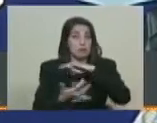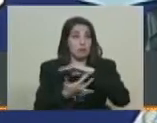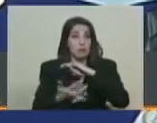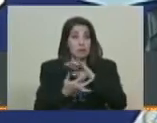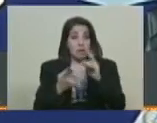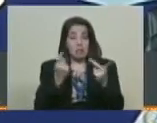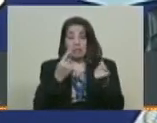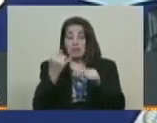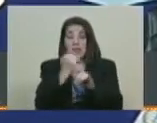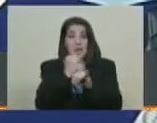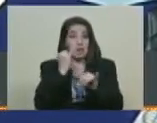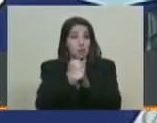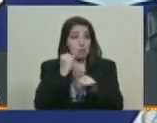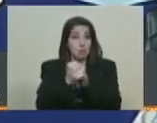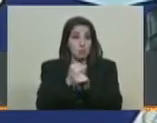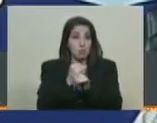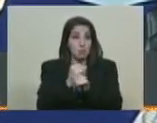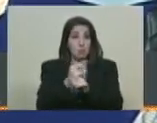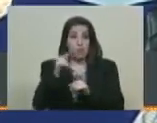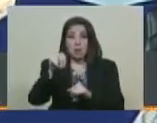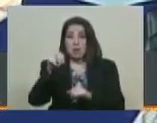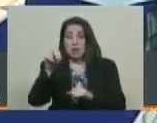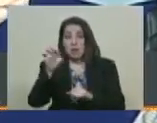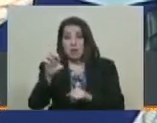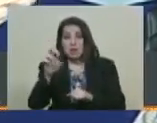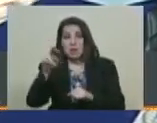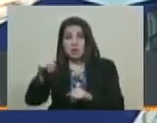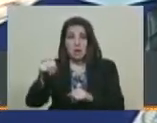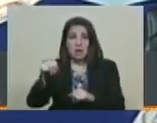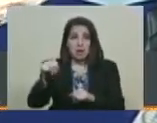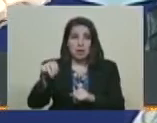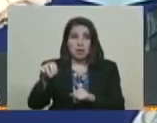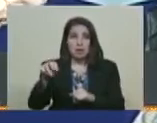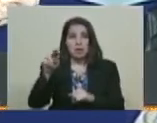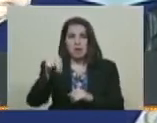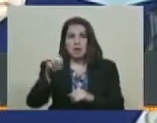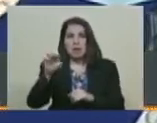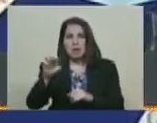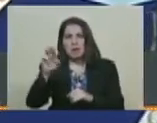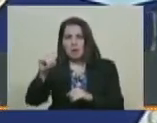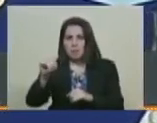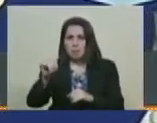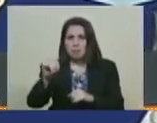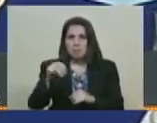de criptomonedas NEM, conocida como NEM, N-E-M, NEM.